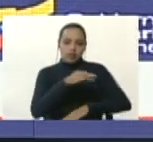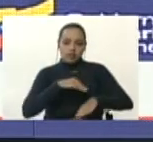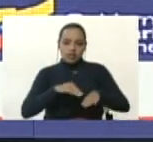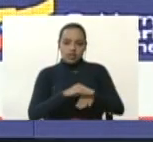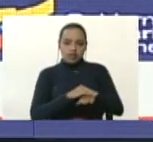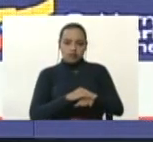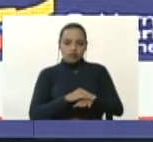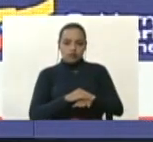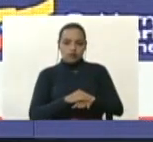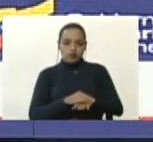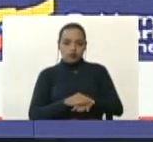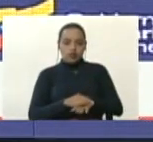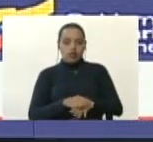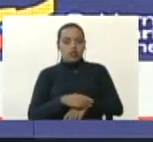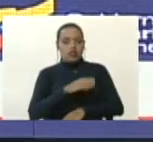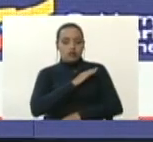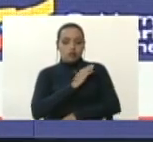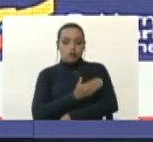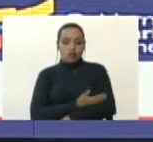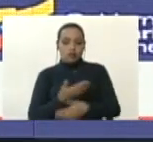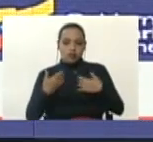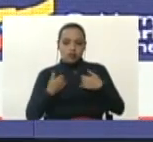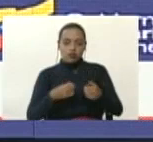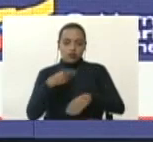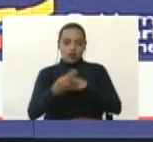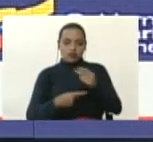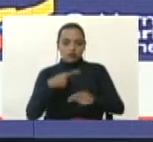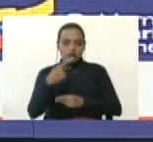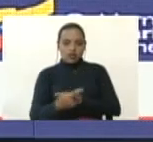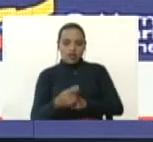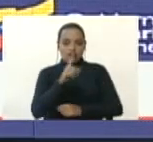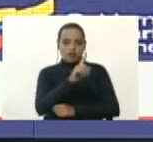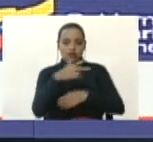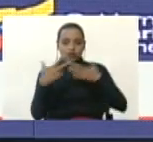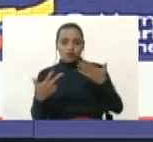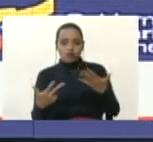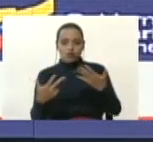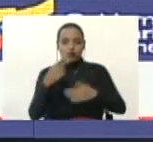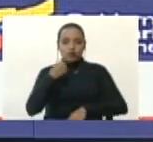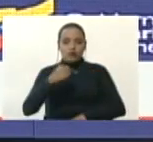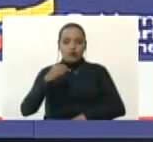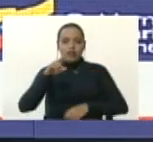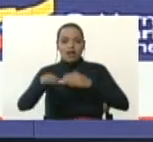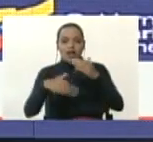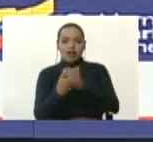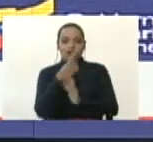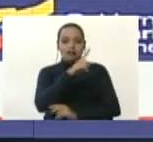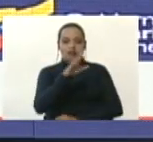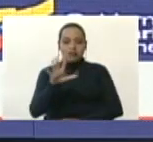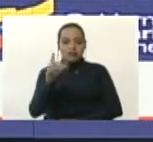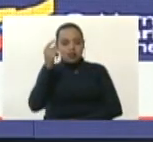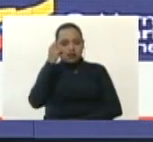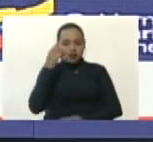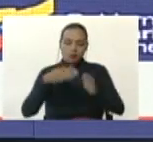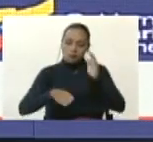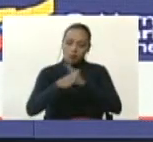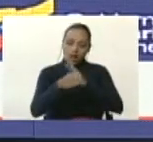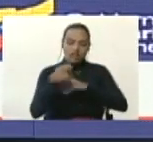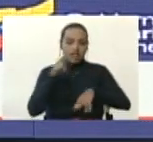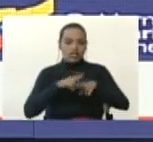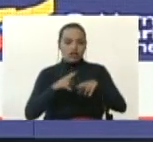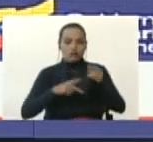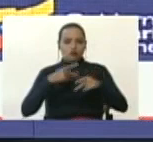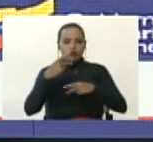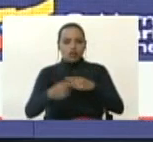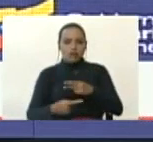Poder Popular para la Salud que hiciera esta programación del 18 de noviembre al 15 de diciembre. Lleve sus niños y niñas al programa